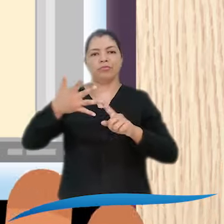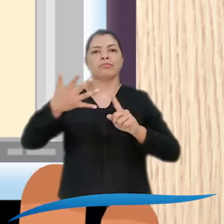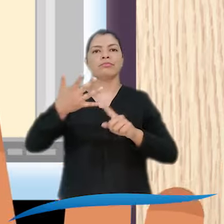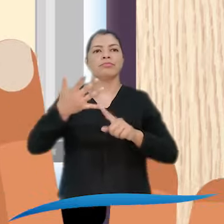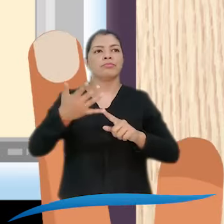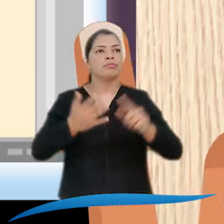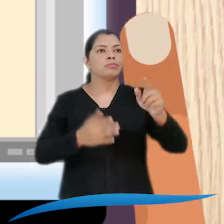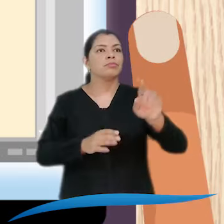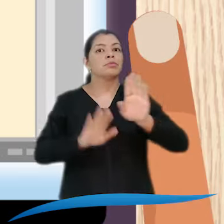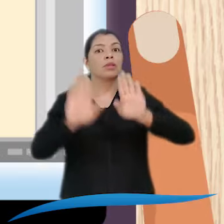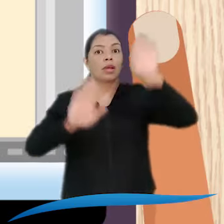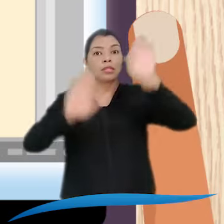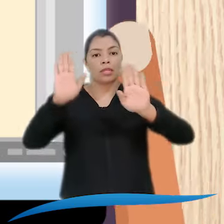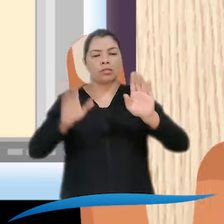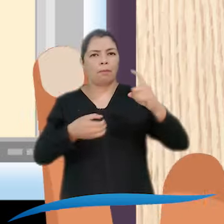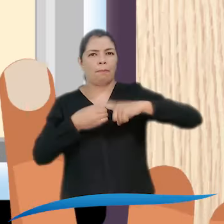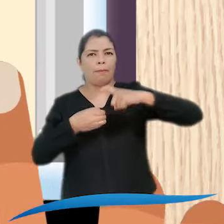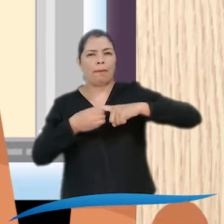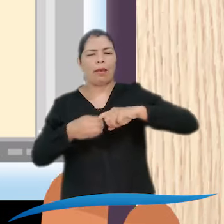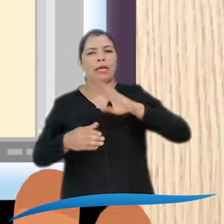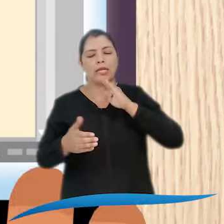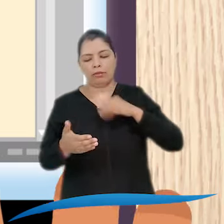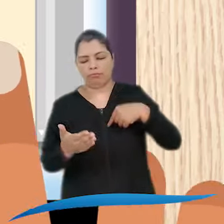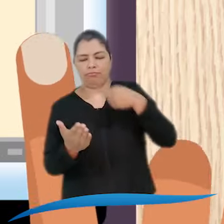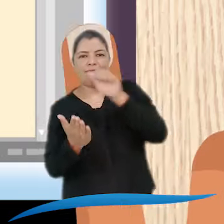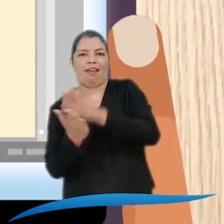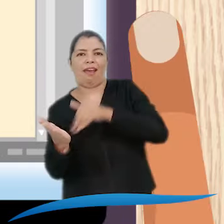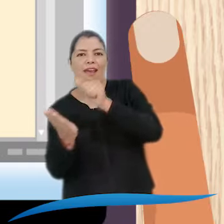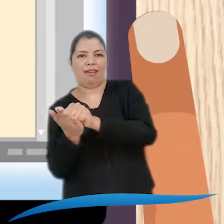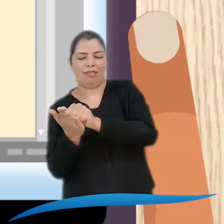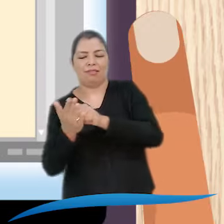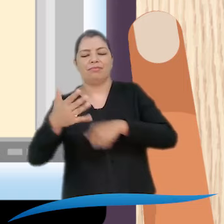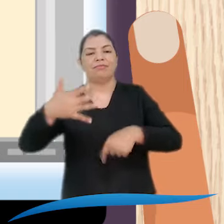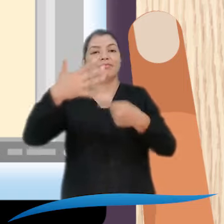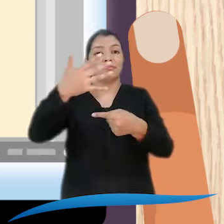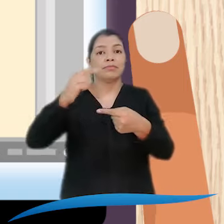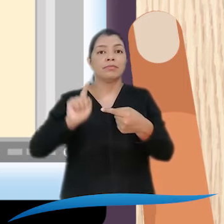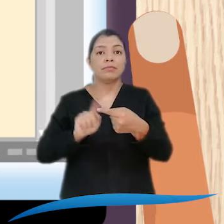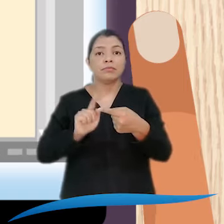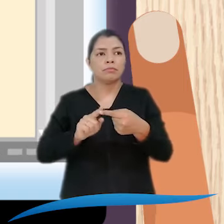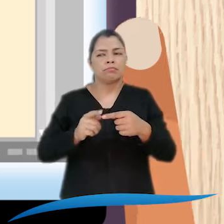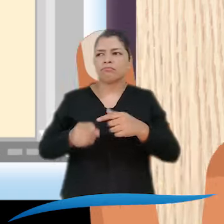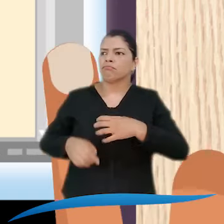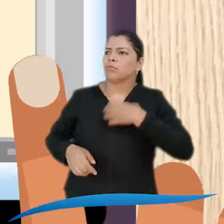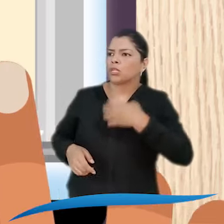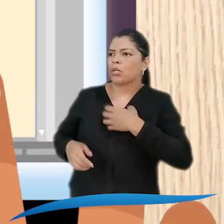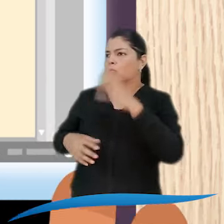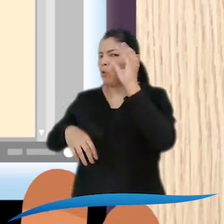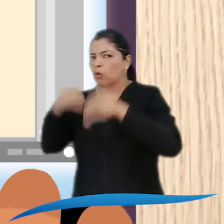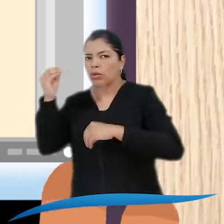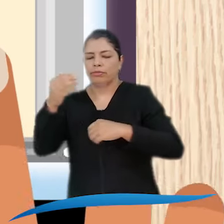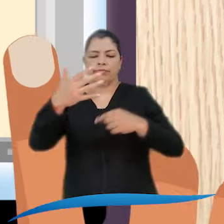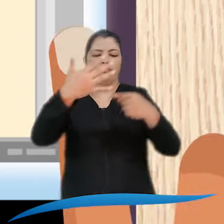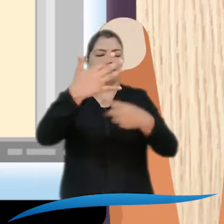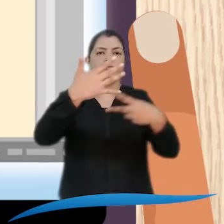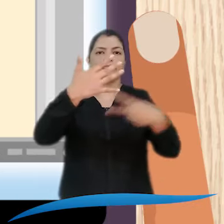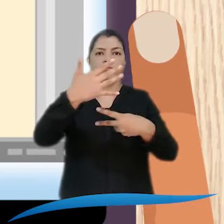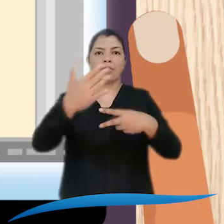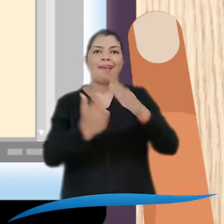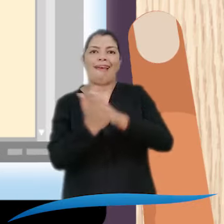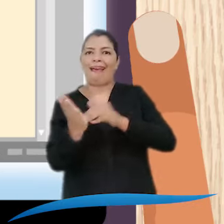documentación. 4. Modificación de candidatos. 5. Acta de candidatos inscritos y elegibles.